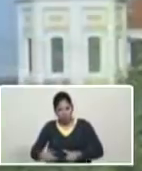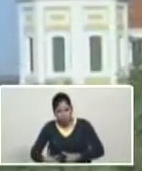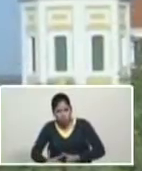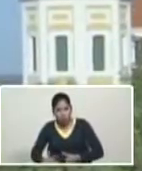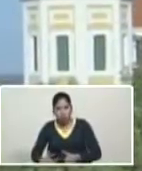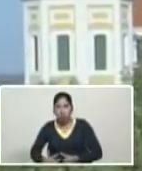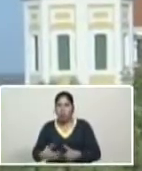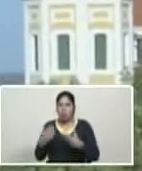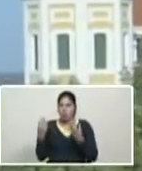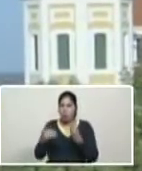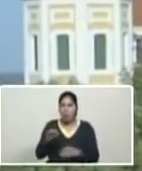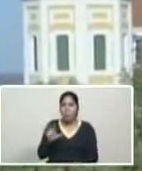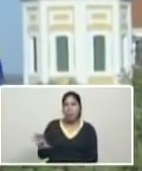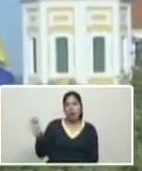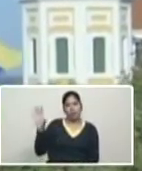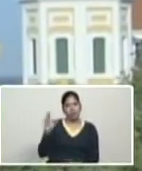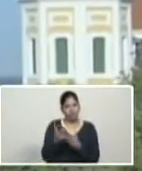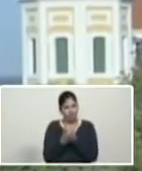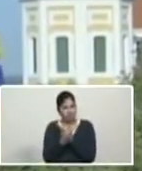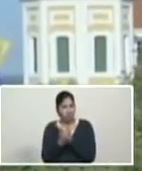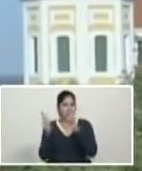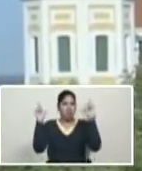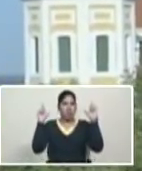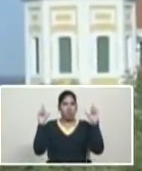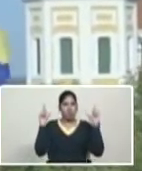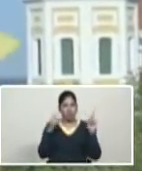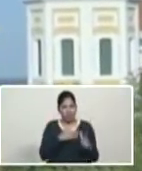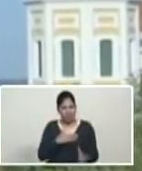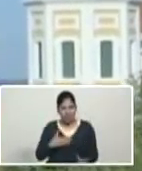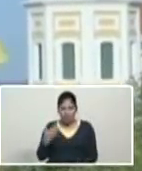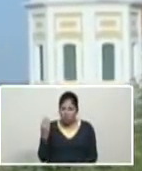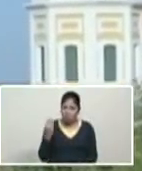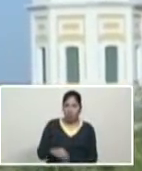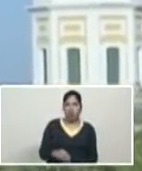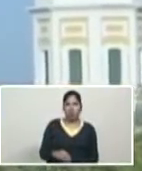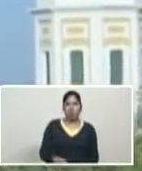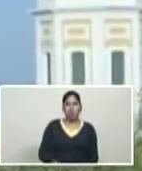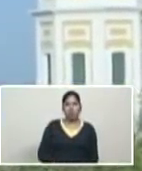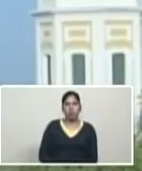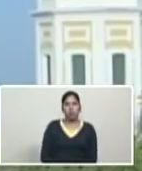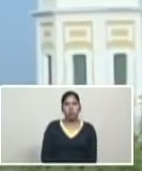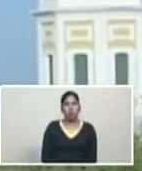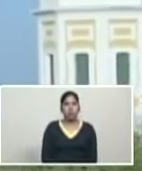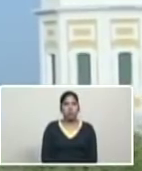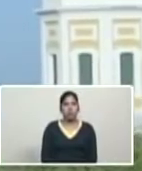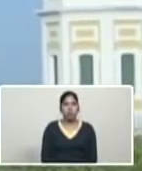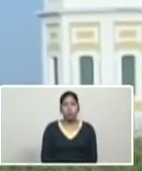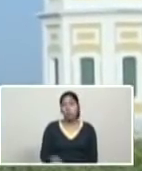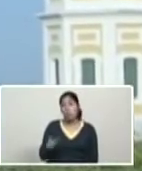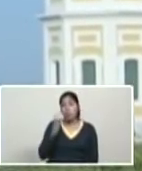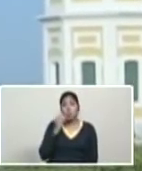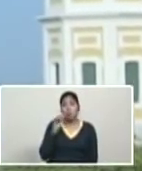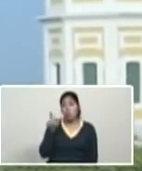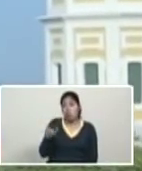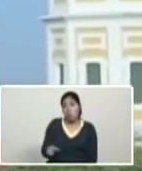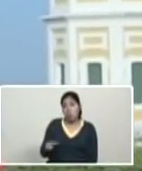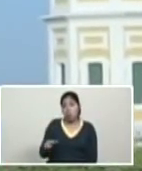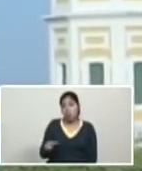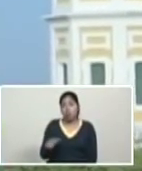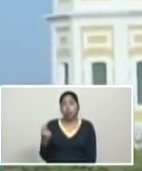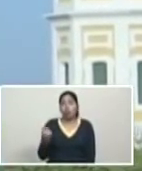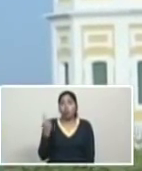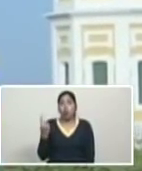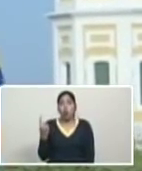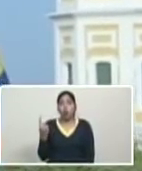repúblicas. Pudo Bolívar, queridos compatriotas, pudo Bolívar pensar solo en